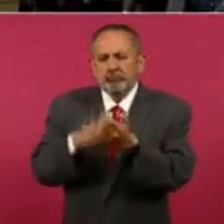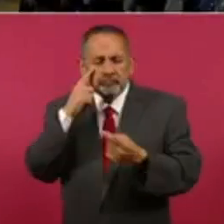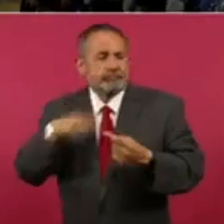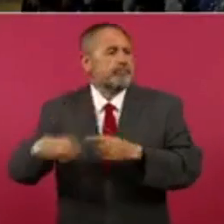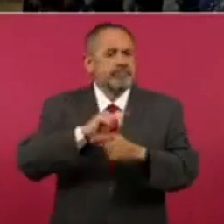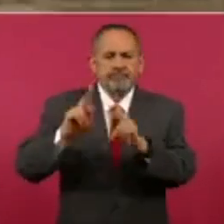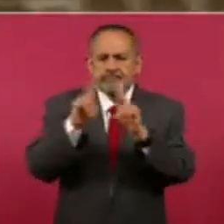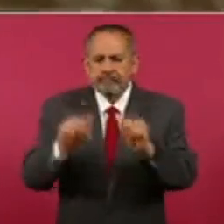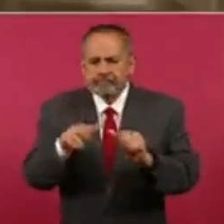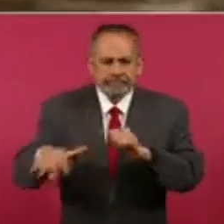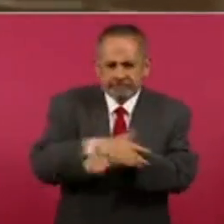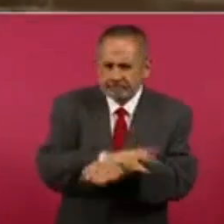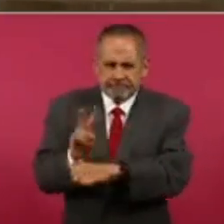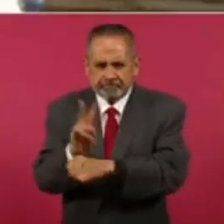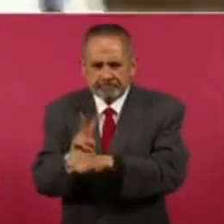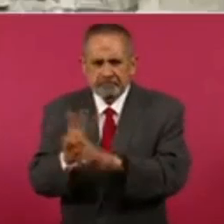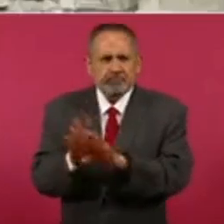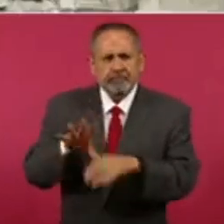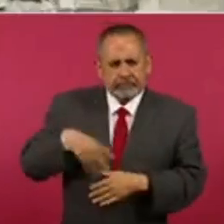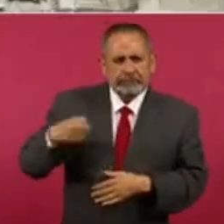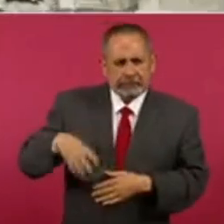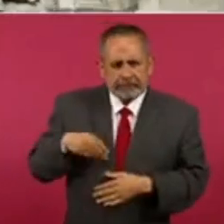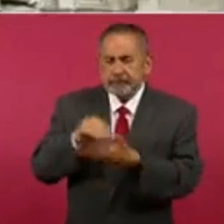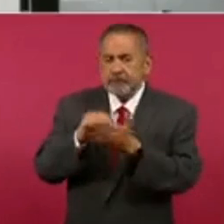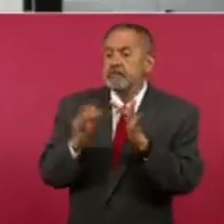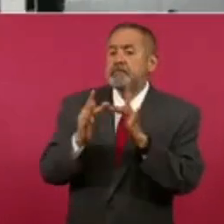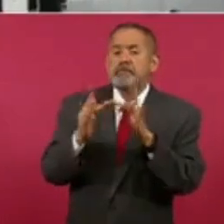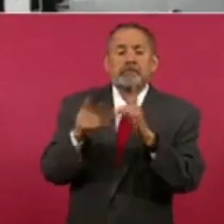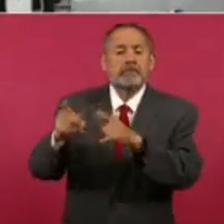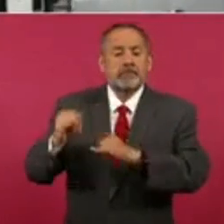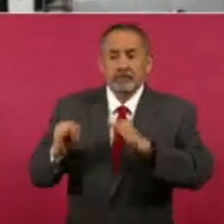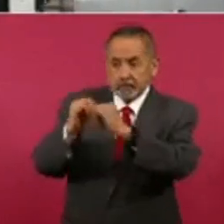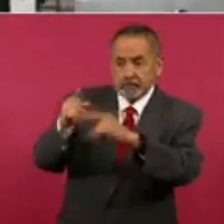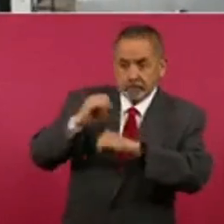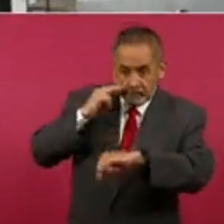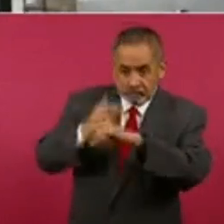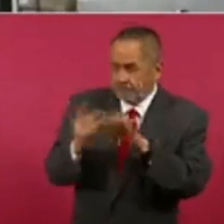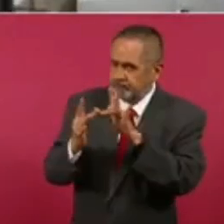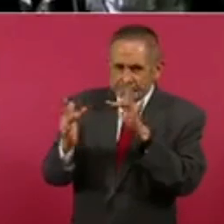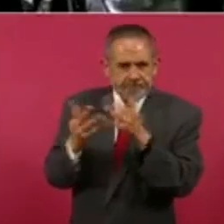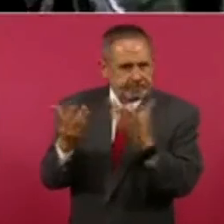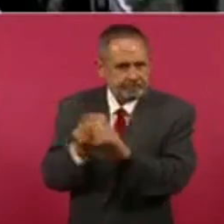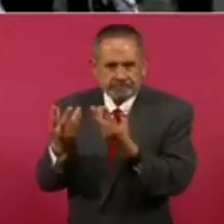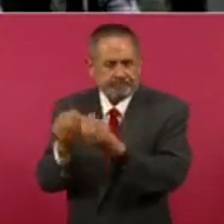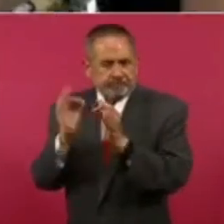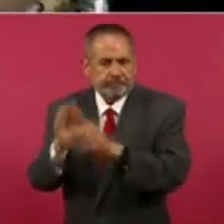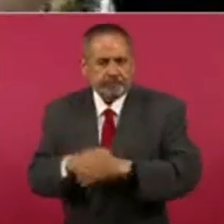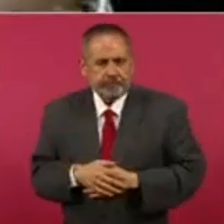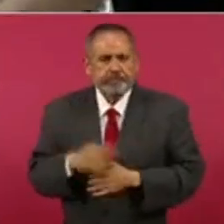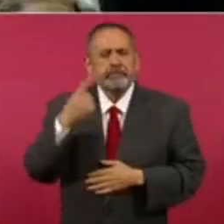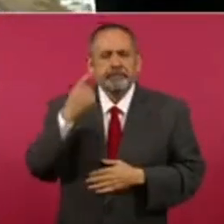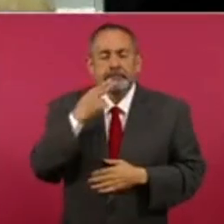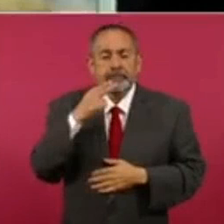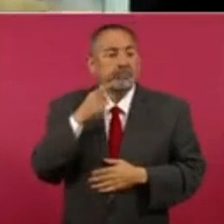paz de la población, a través de esfuerzos permanentes con las instituciones encargadas para la seguridad pública, habiendo obtenido